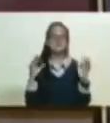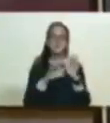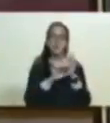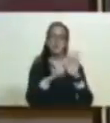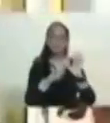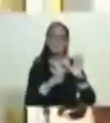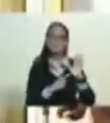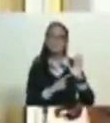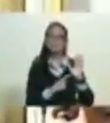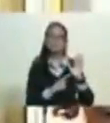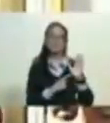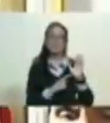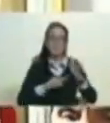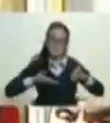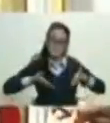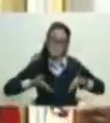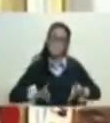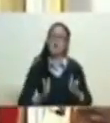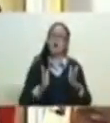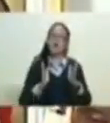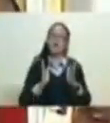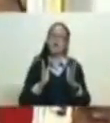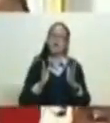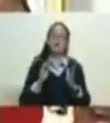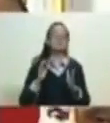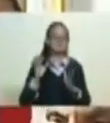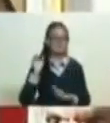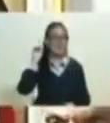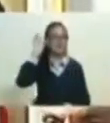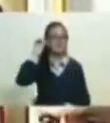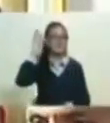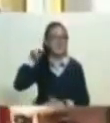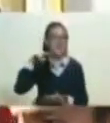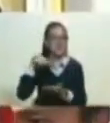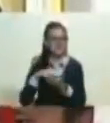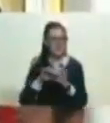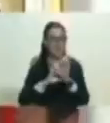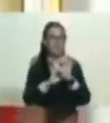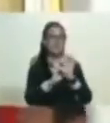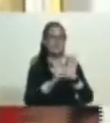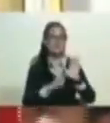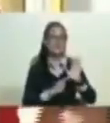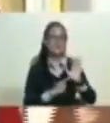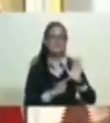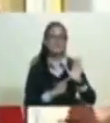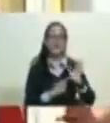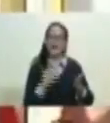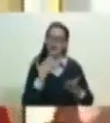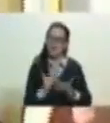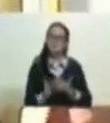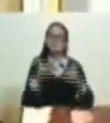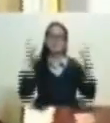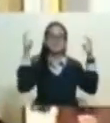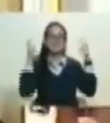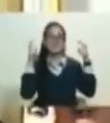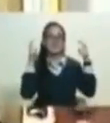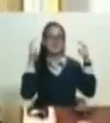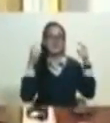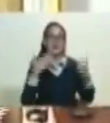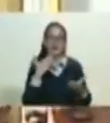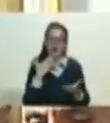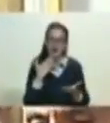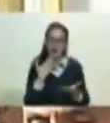sucedió más temprano en Venezuela, porque el alcalde del Distrito Capital de Venezuela, Antonio Ledezma, fue